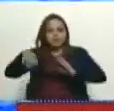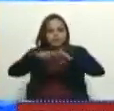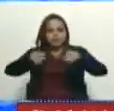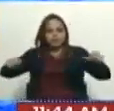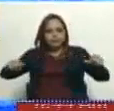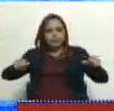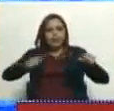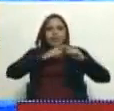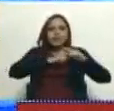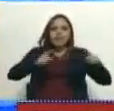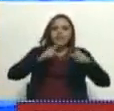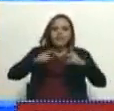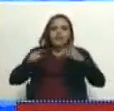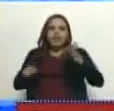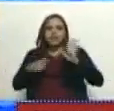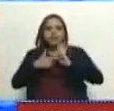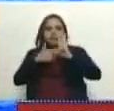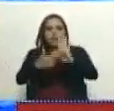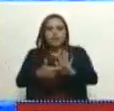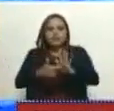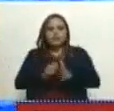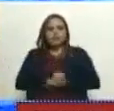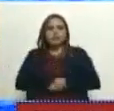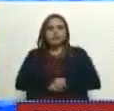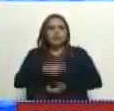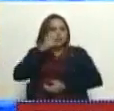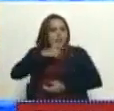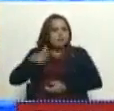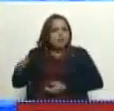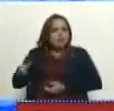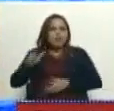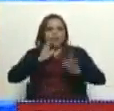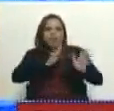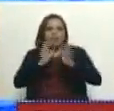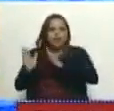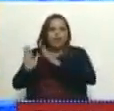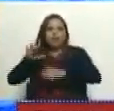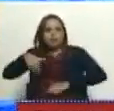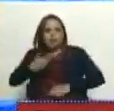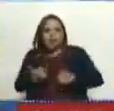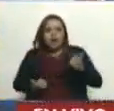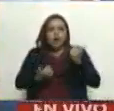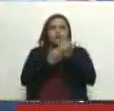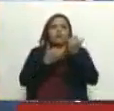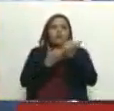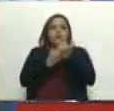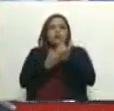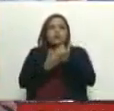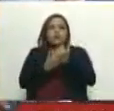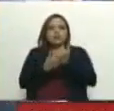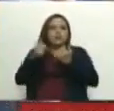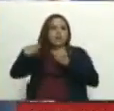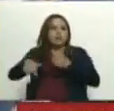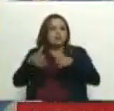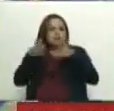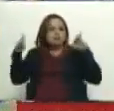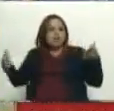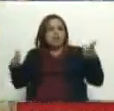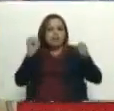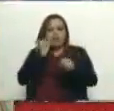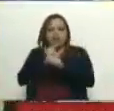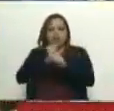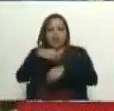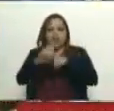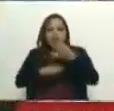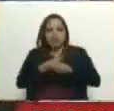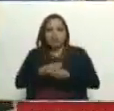las diferentes expresiones del poder popular puedan apoyar esta gran tarea, este